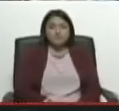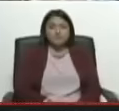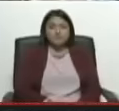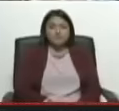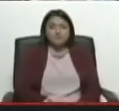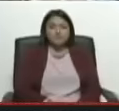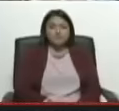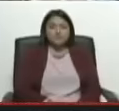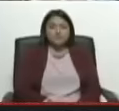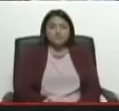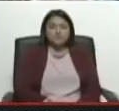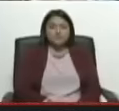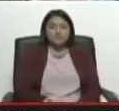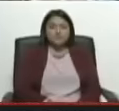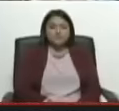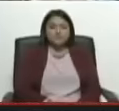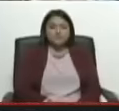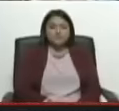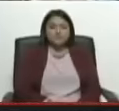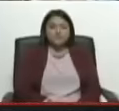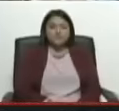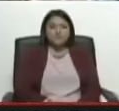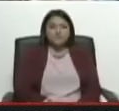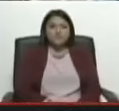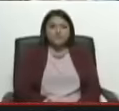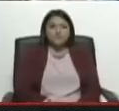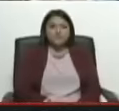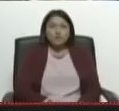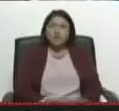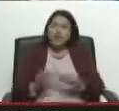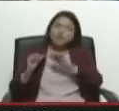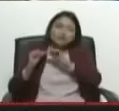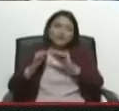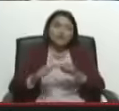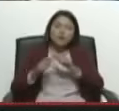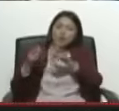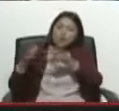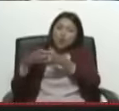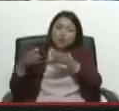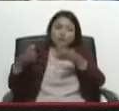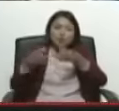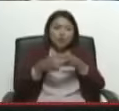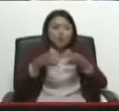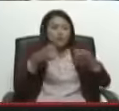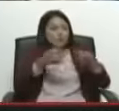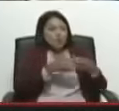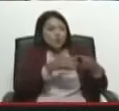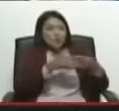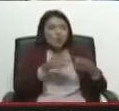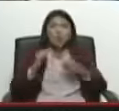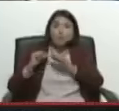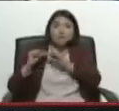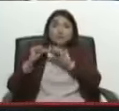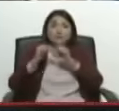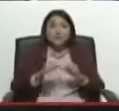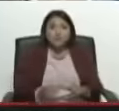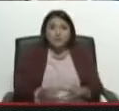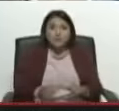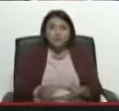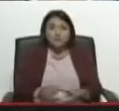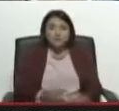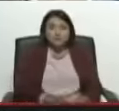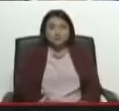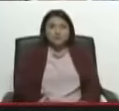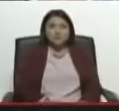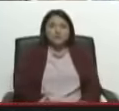jornadas que son permanentes en relación a las elecciones